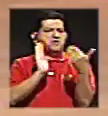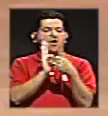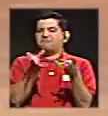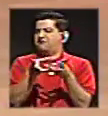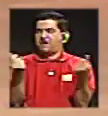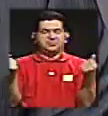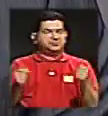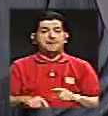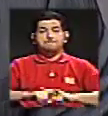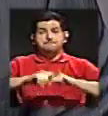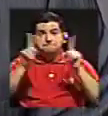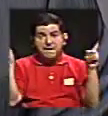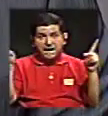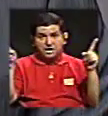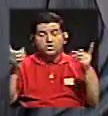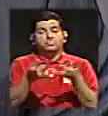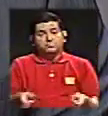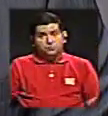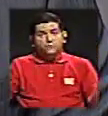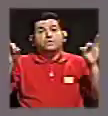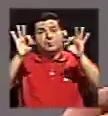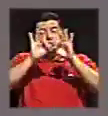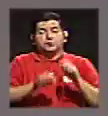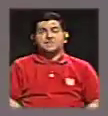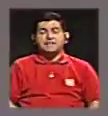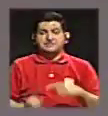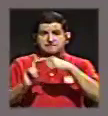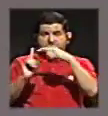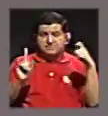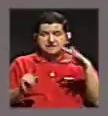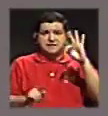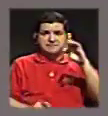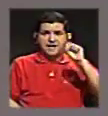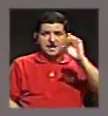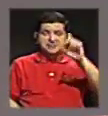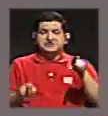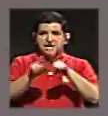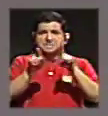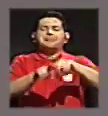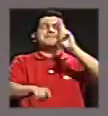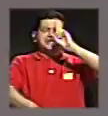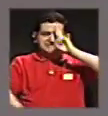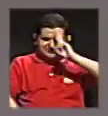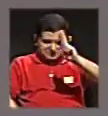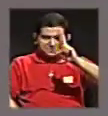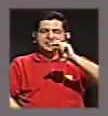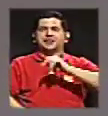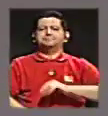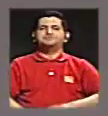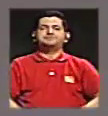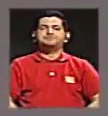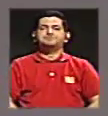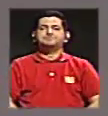resultado pero Y esto es muy importante que desde el tribunal supremo de elecciones también se va a respetar